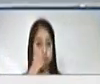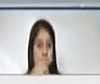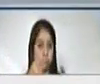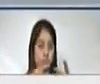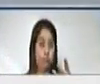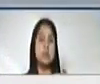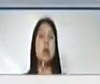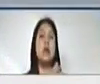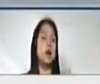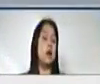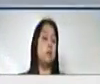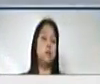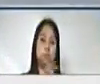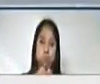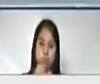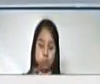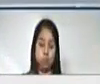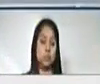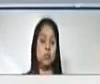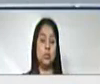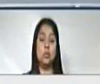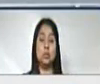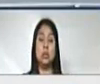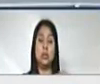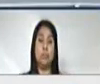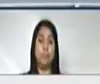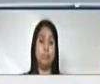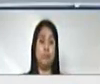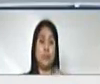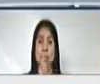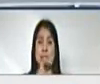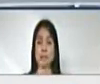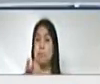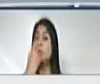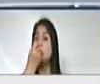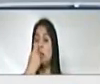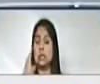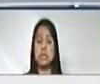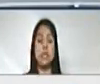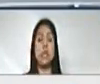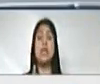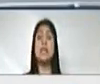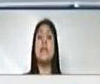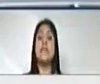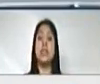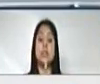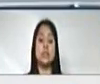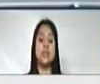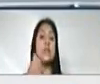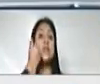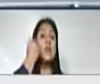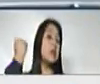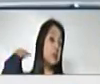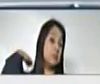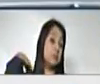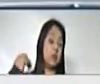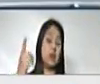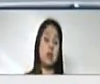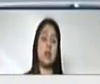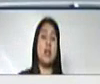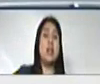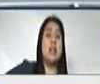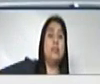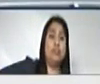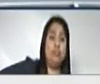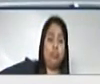donación del gobierno de Israel, más tarde del gobierno de la India, después llegó el primer cargamento de AstraZeneca justamente a